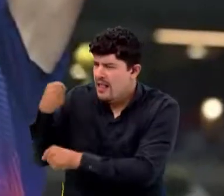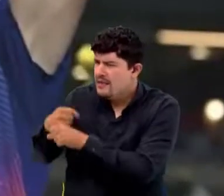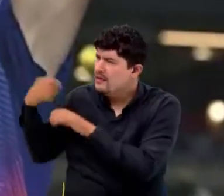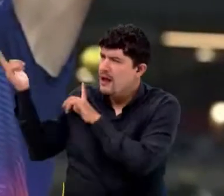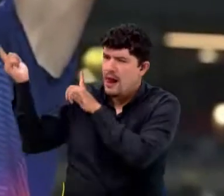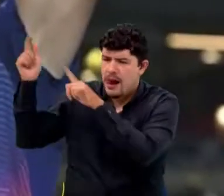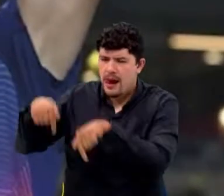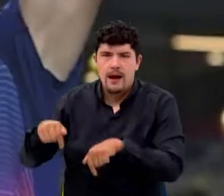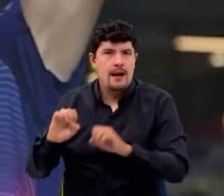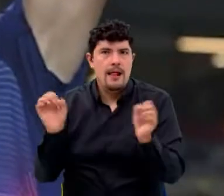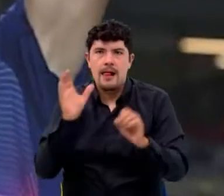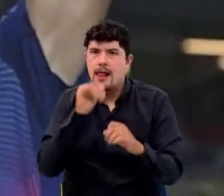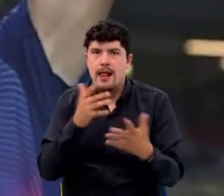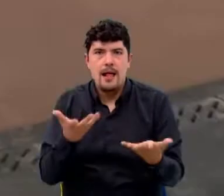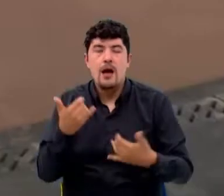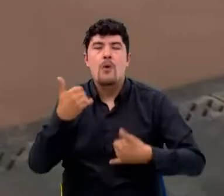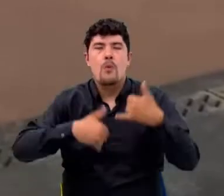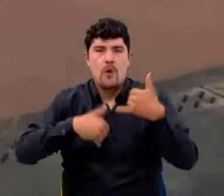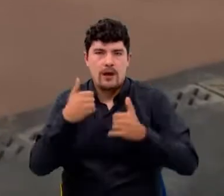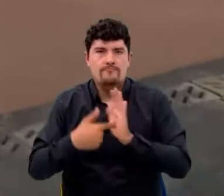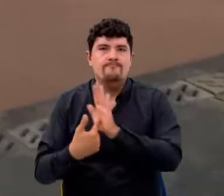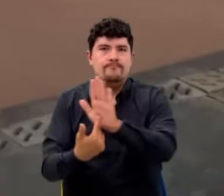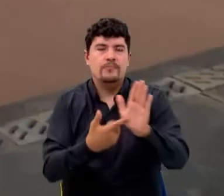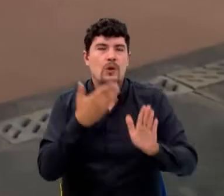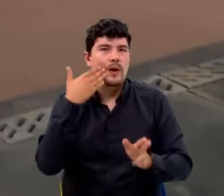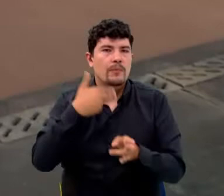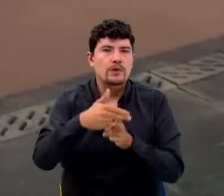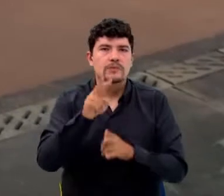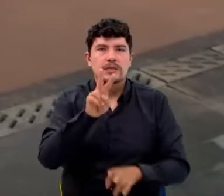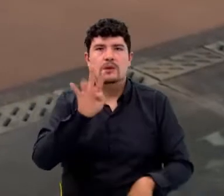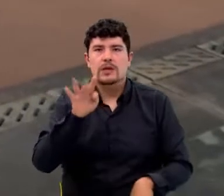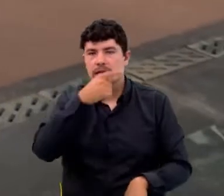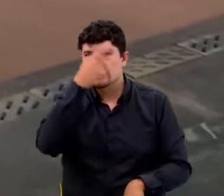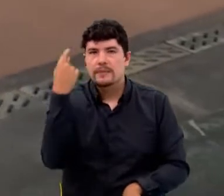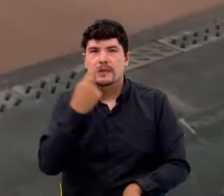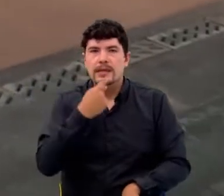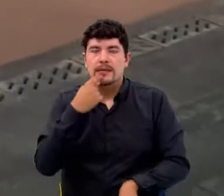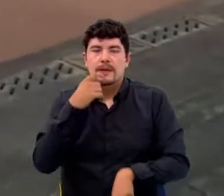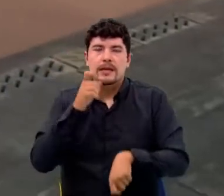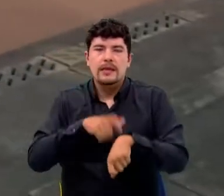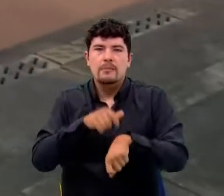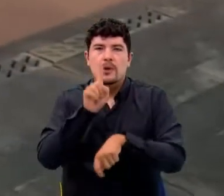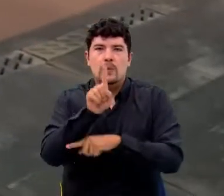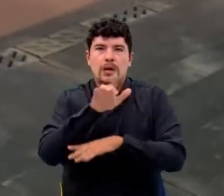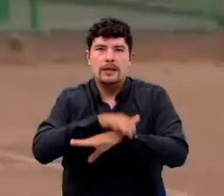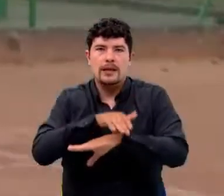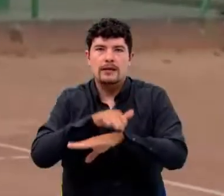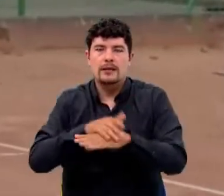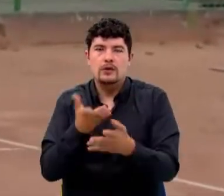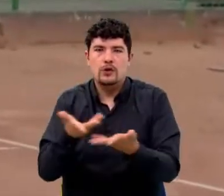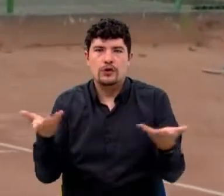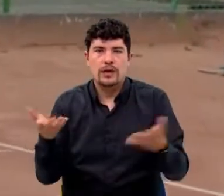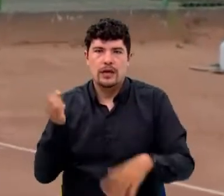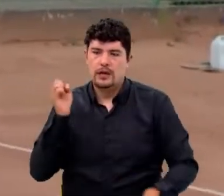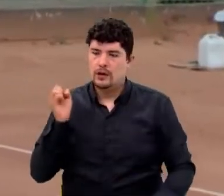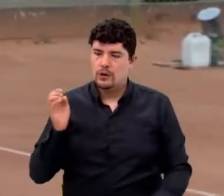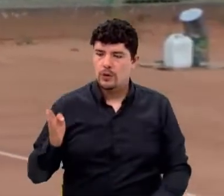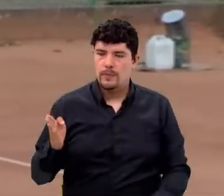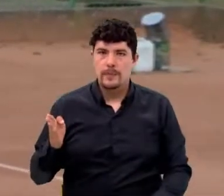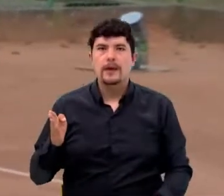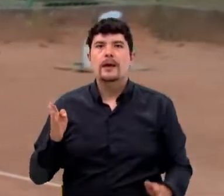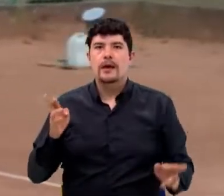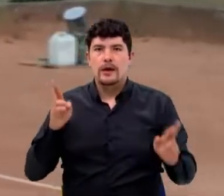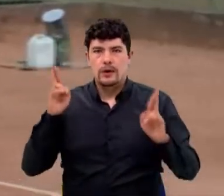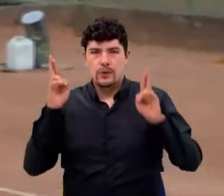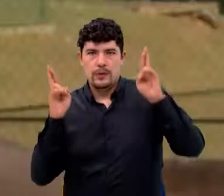venían. Jugarán un partido de exhibición este 24 de septiembre a la 1 de la tarde en el Club Ruitoque, un juego en el que el espectáculo está